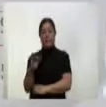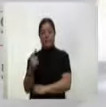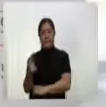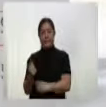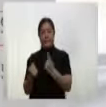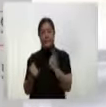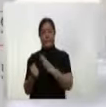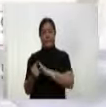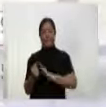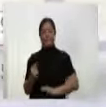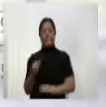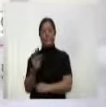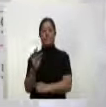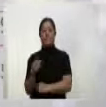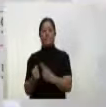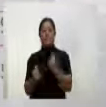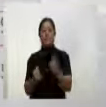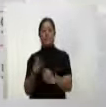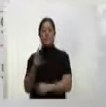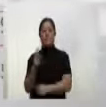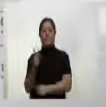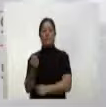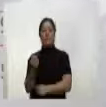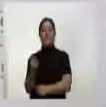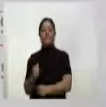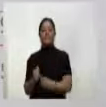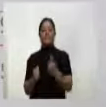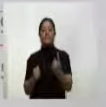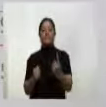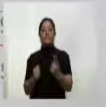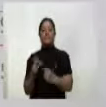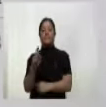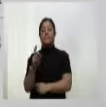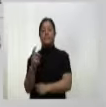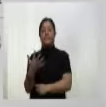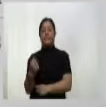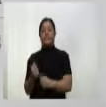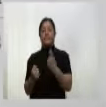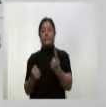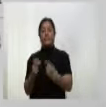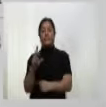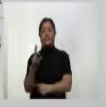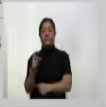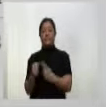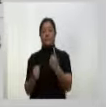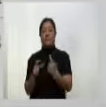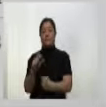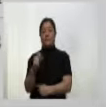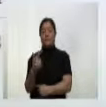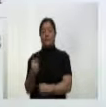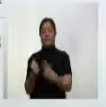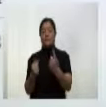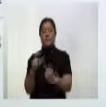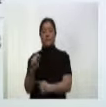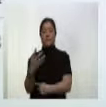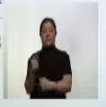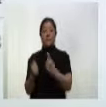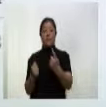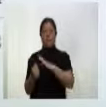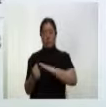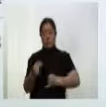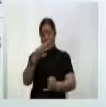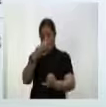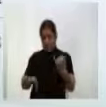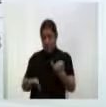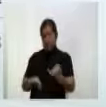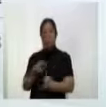41, Muñoz de Domingo Arenas 40, Españita 39, Quiletra 35, Lázaro Cárdenas, 30, Tecopilco, 27, Benito